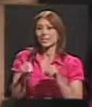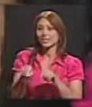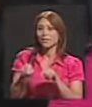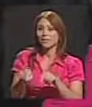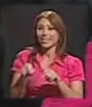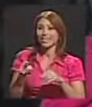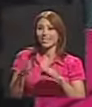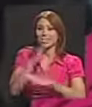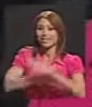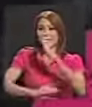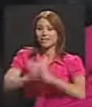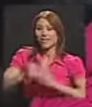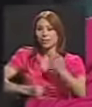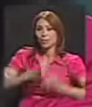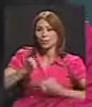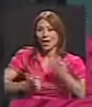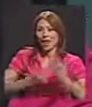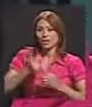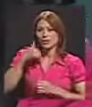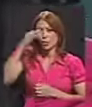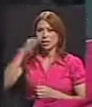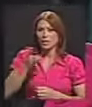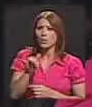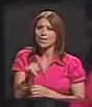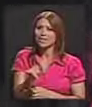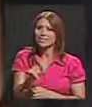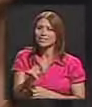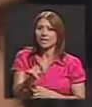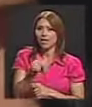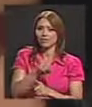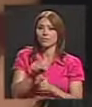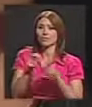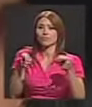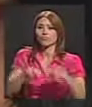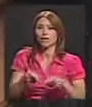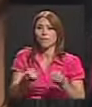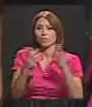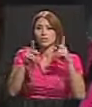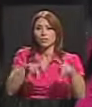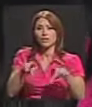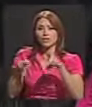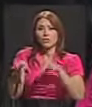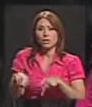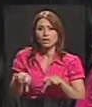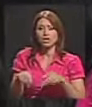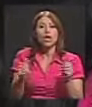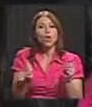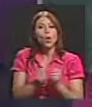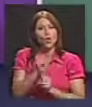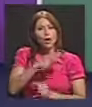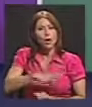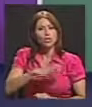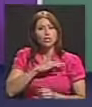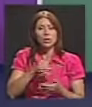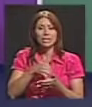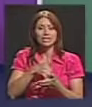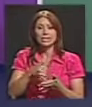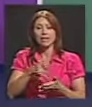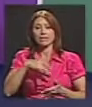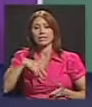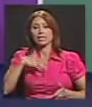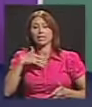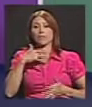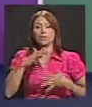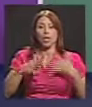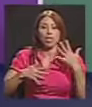emocional yo creo que es como la sombra habla que muchos tenemos y cuando viene una condición inestable nos abruma cómo